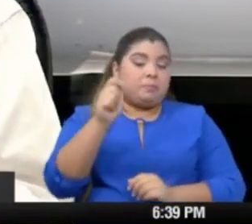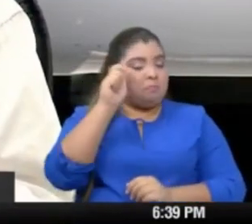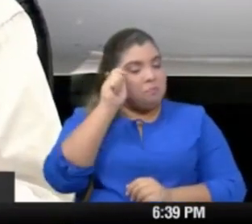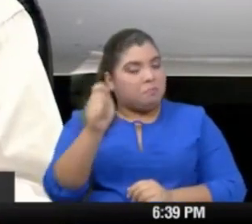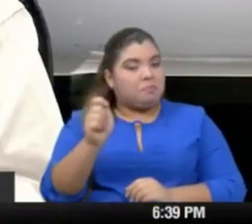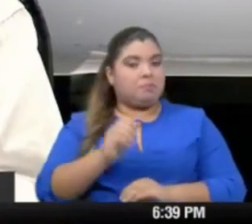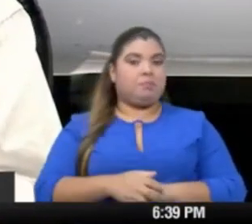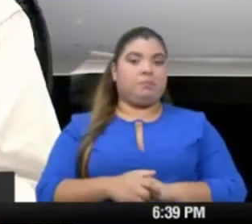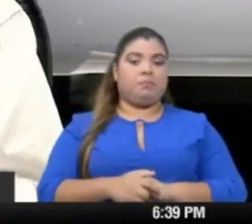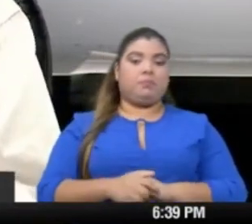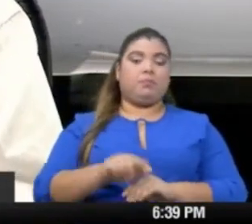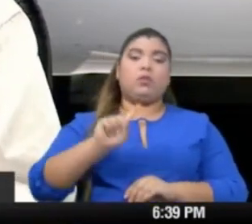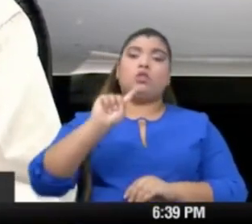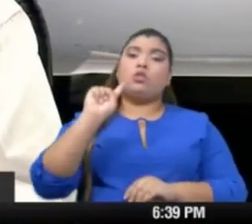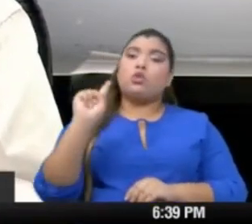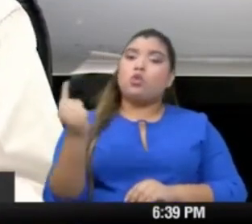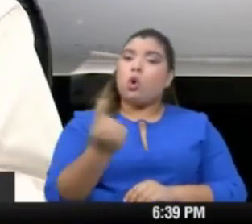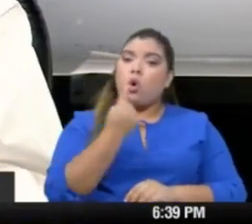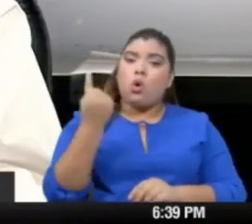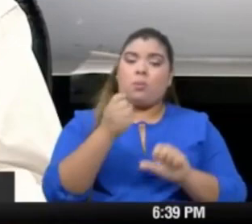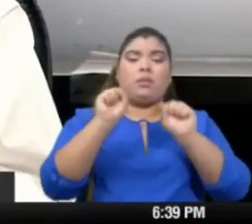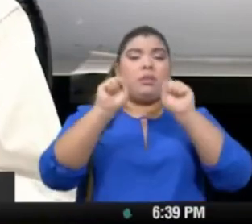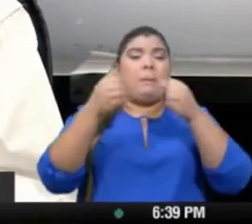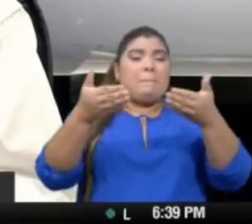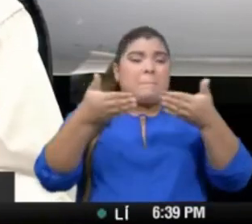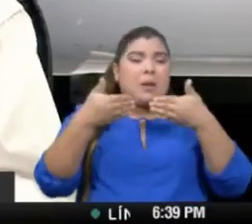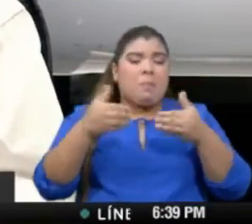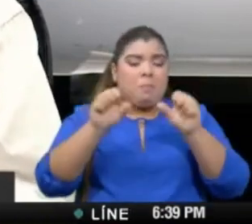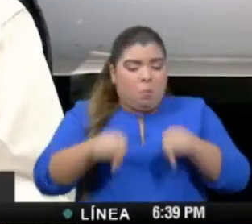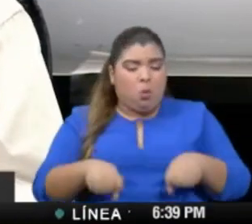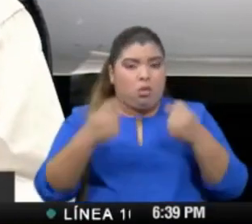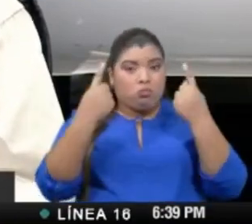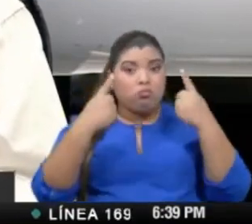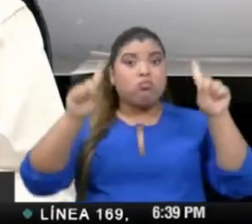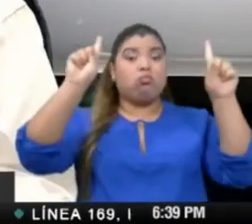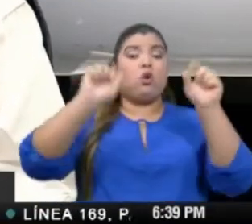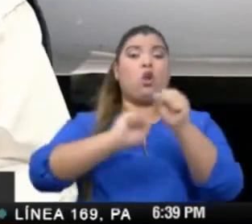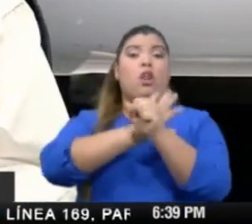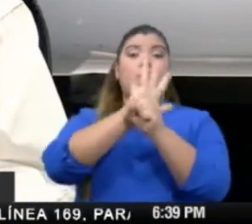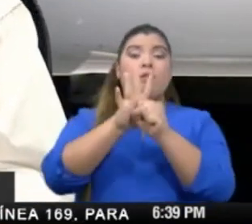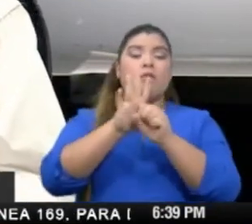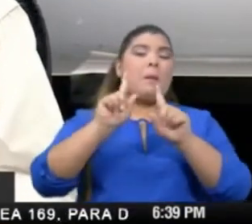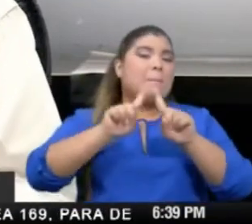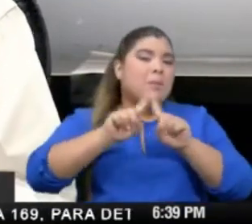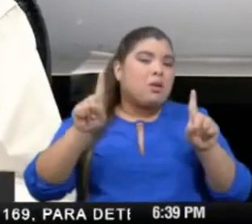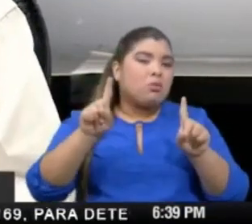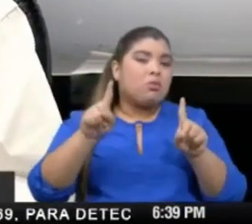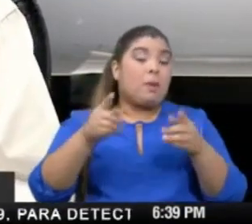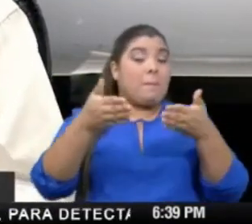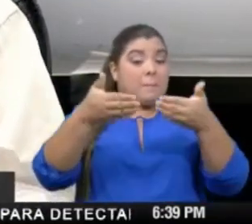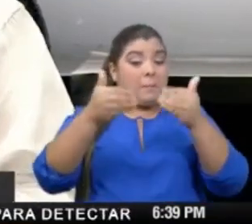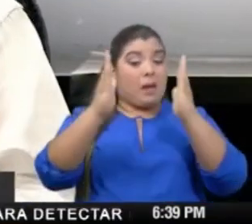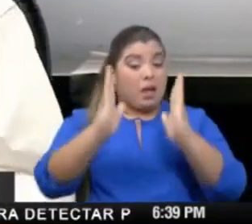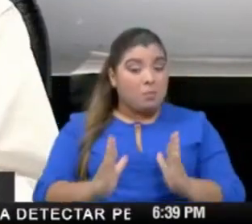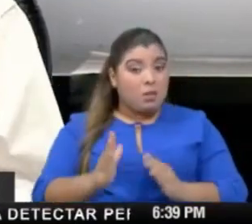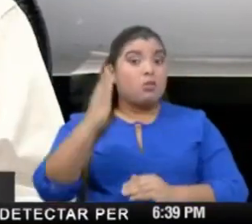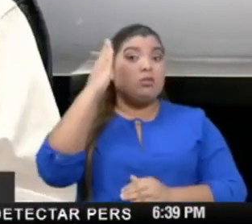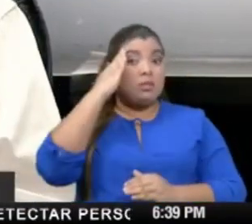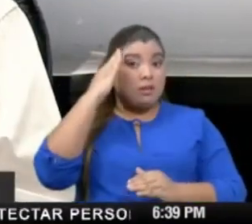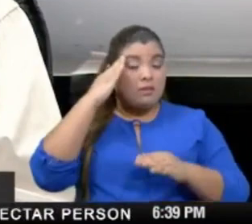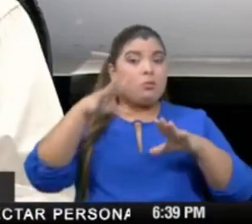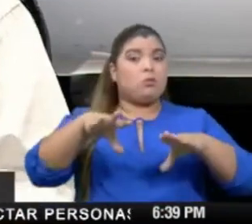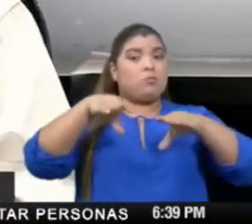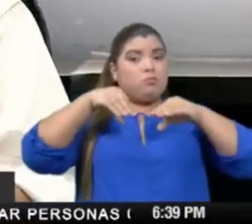solamente podemos vencer al COVID-19 si los panameños lo hacemos